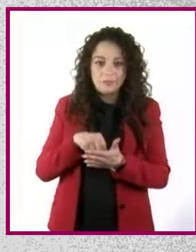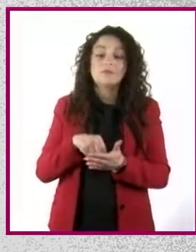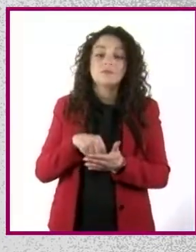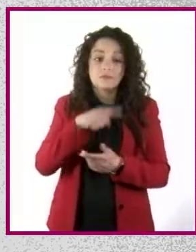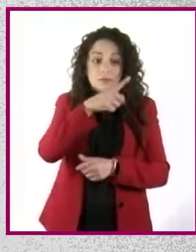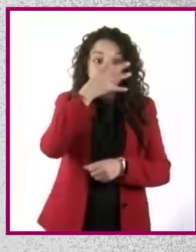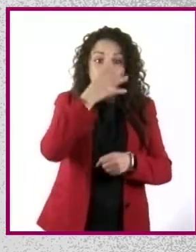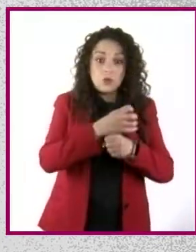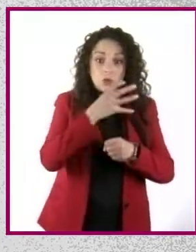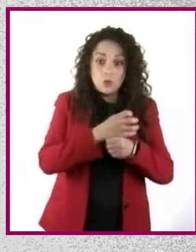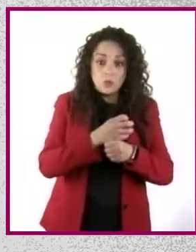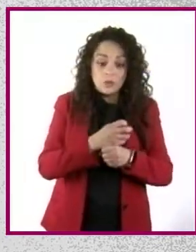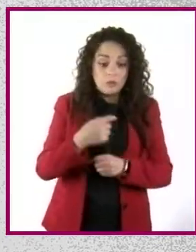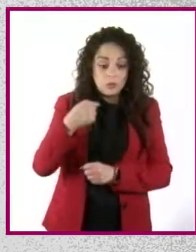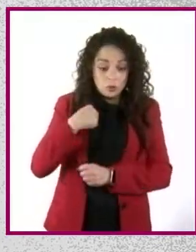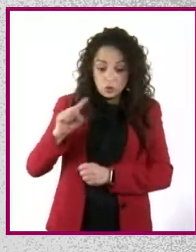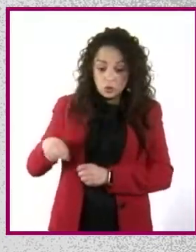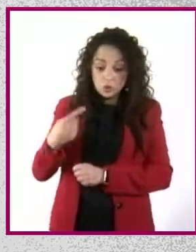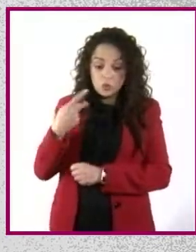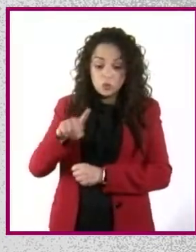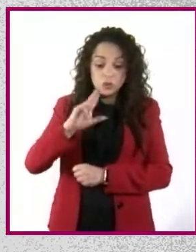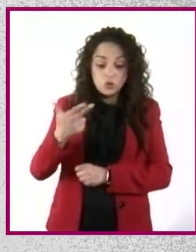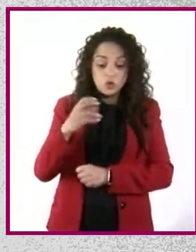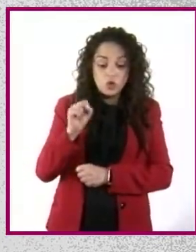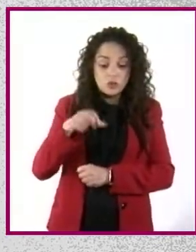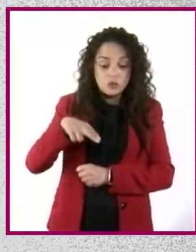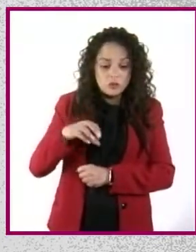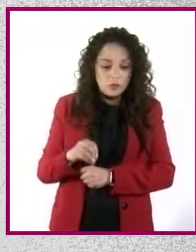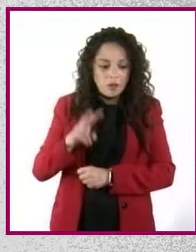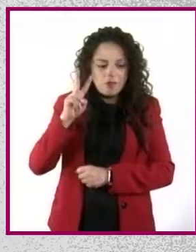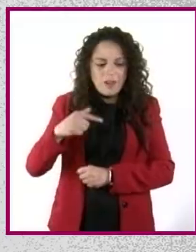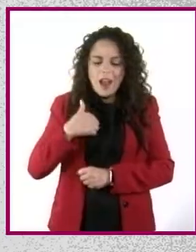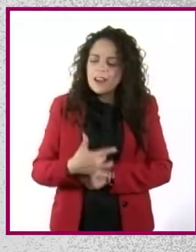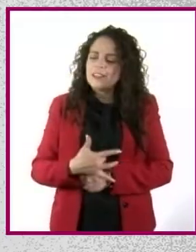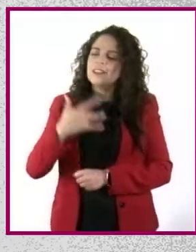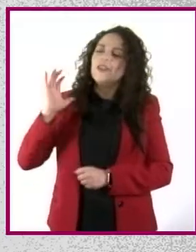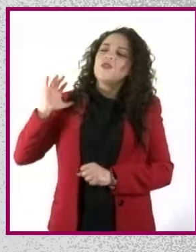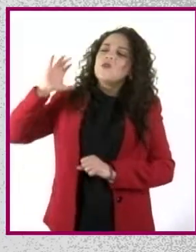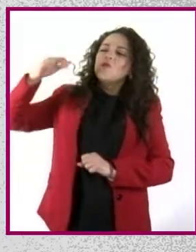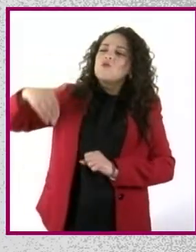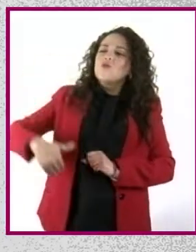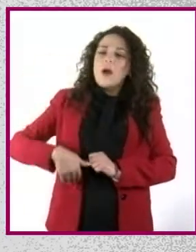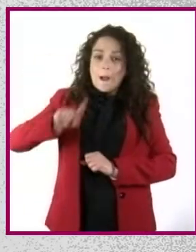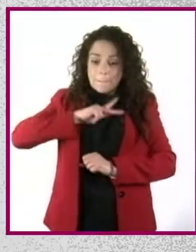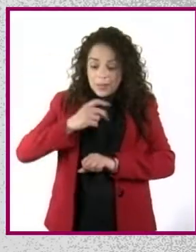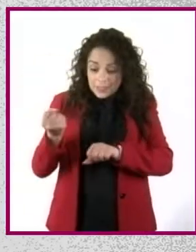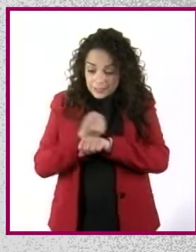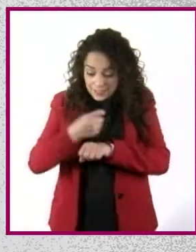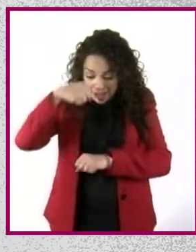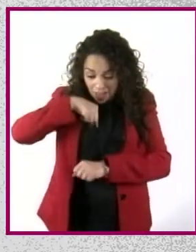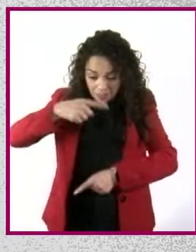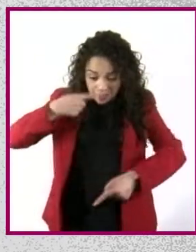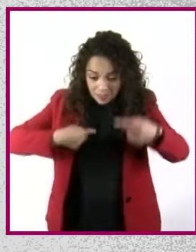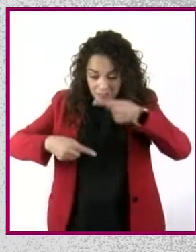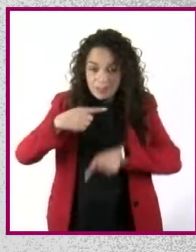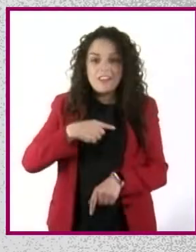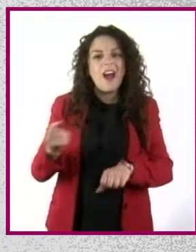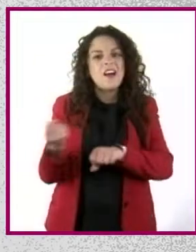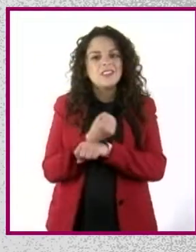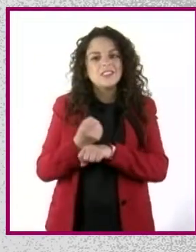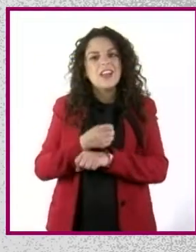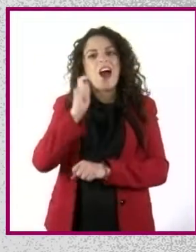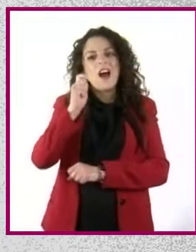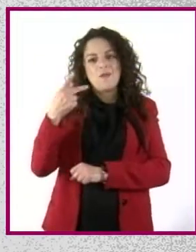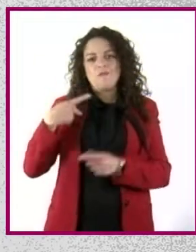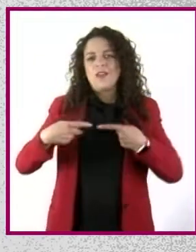chosno. Durante muchos años viví orgulloso, sintiendo que por mis venas corría sangre de héroes. Hasta